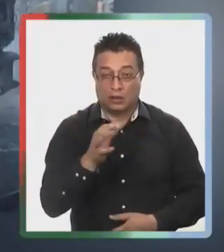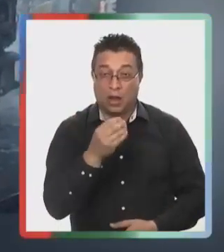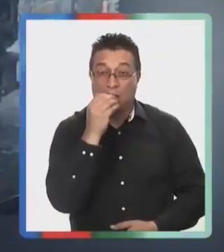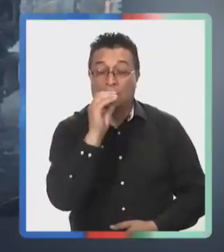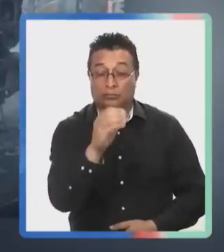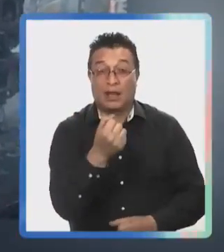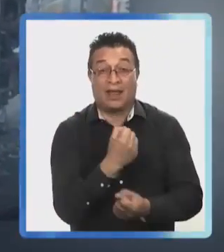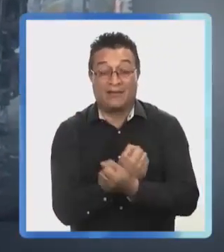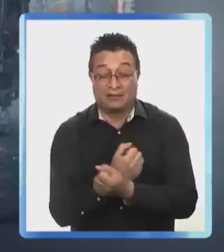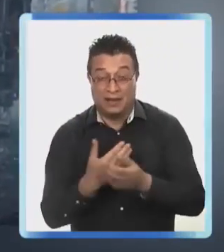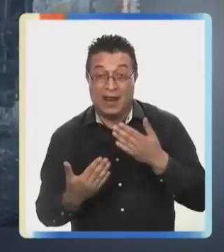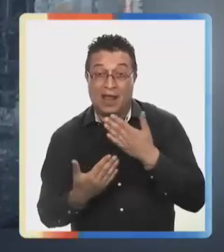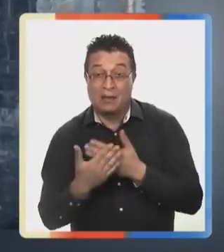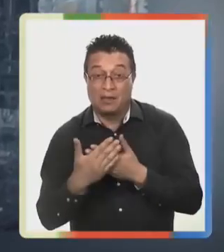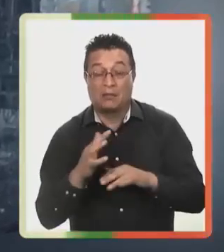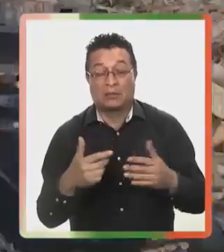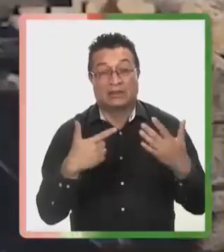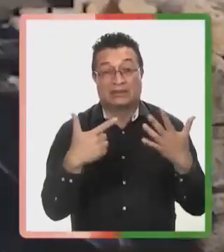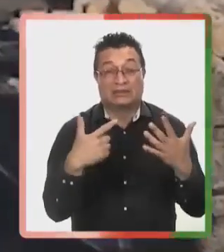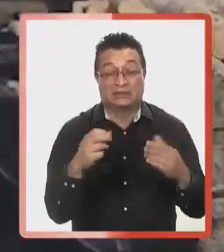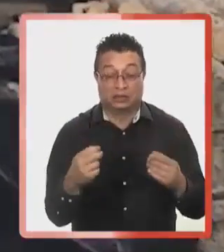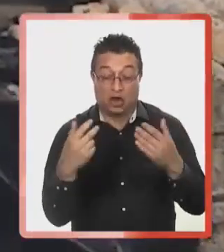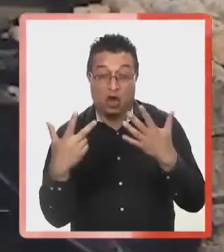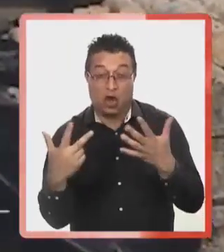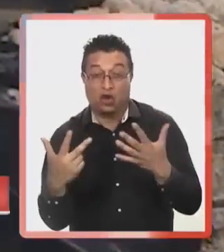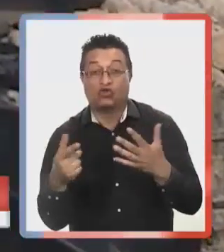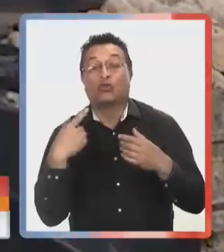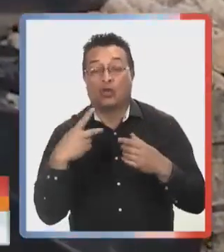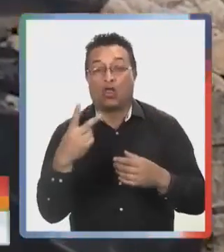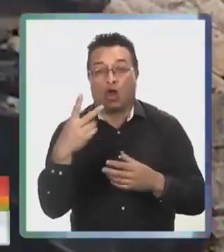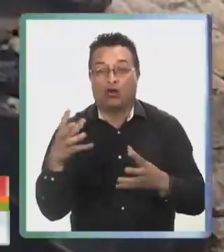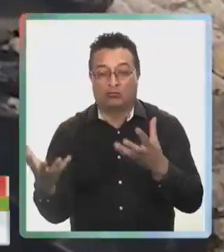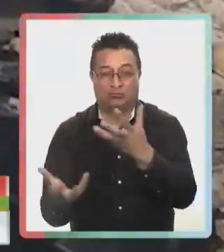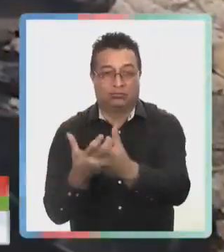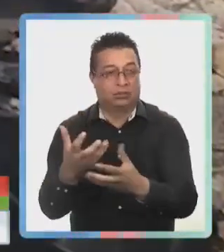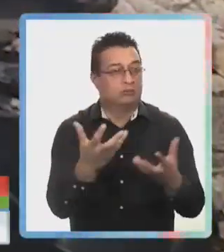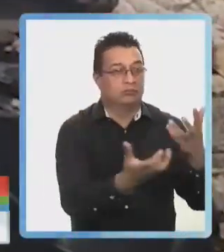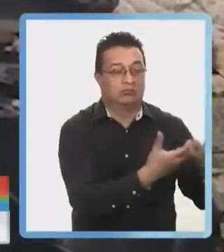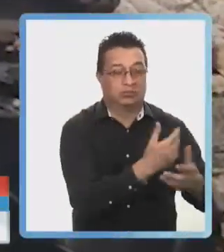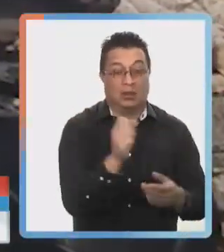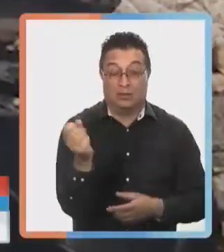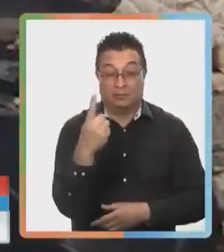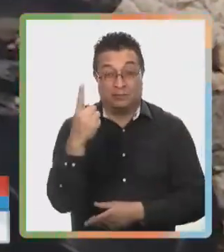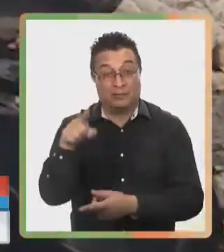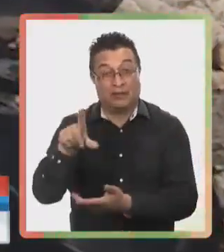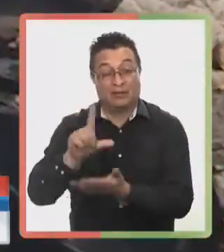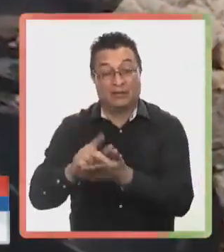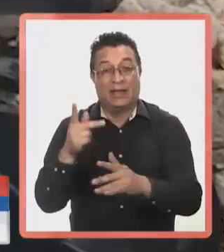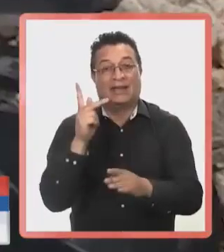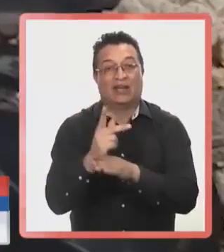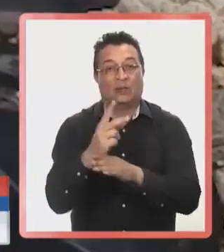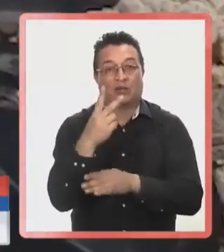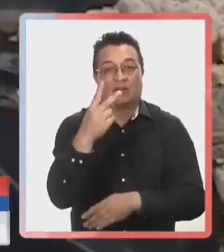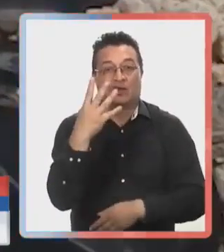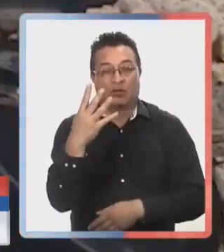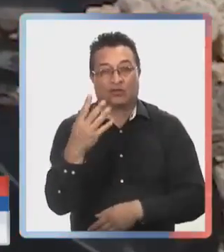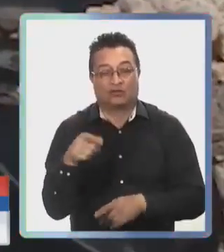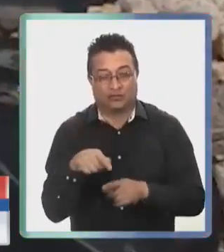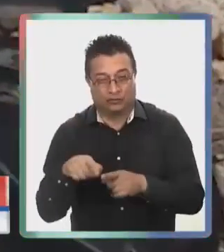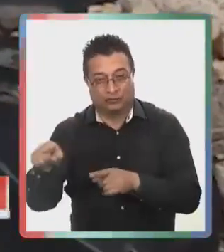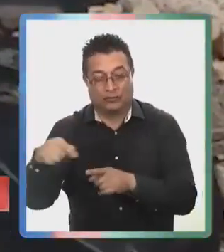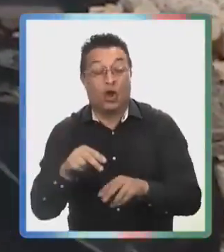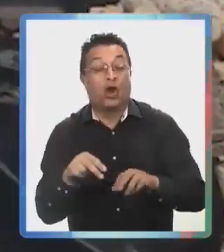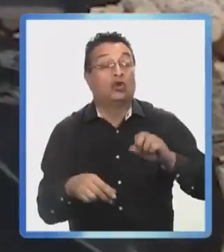dio cuenta Carabineros en horas de la mañana, aproximadamente entre 7 y 8, sobre 2 focos de incendio. El primero en el kilómetro 24 de la